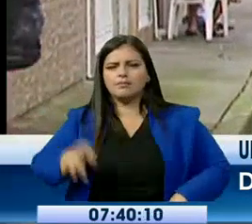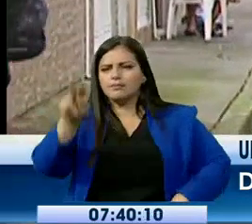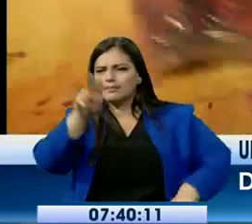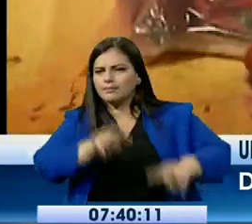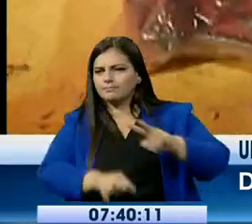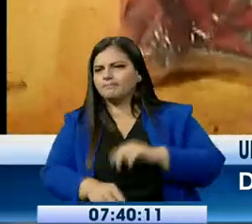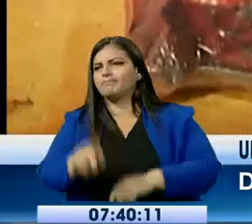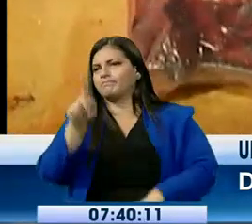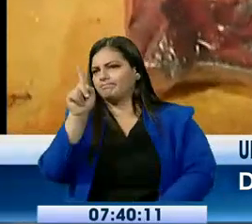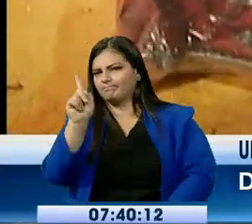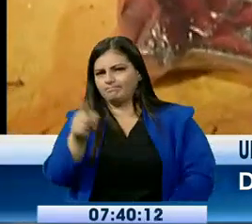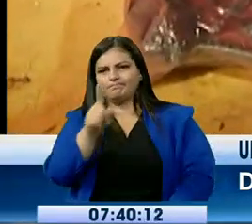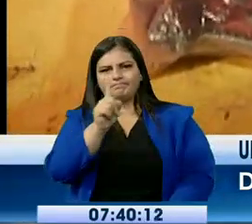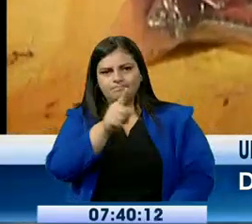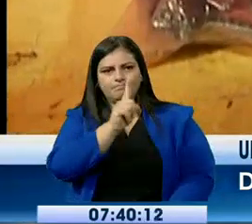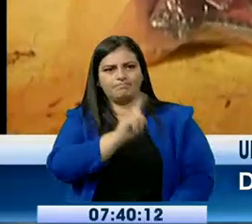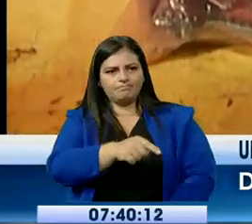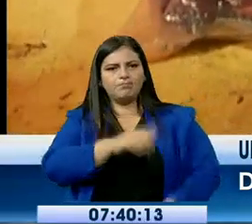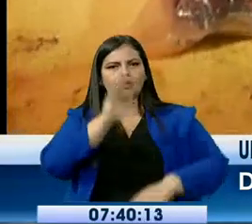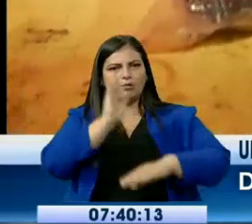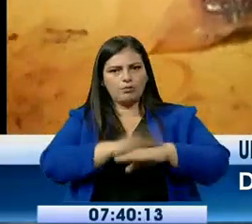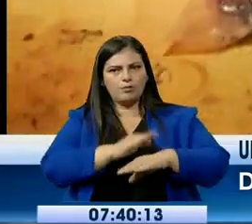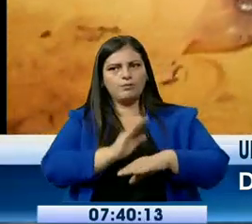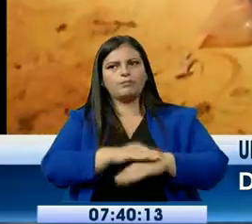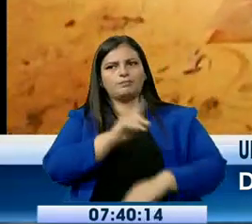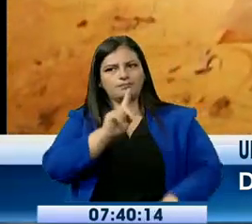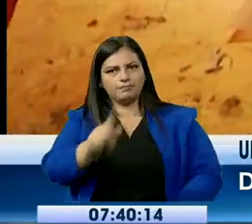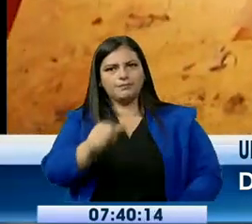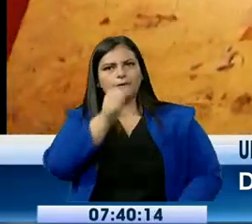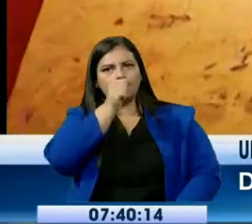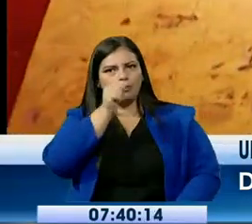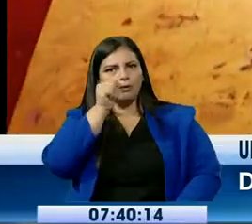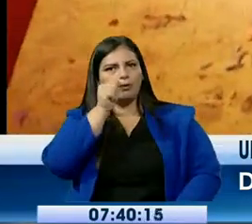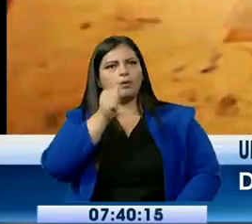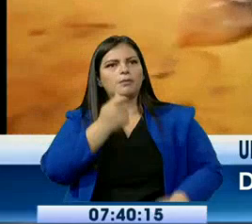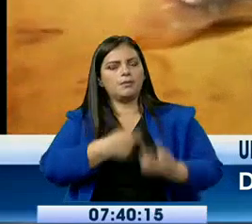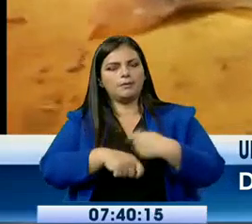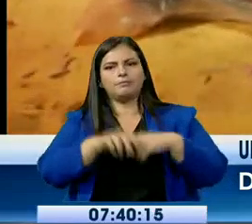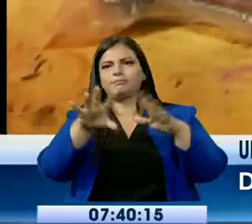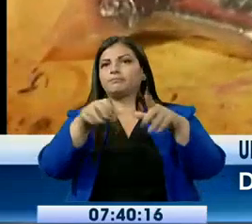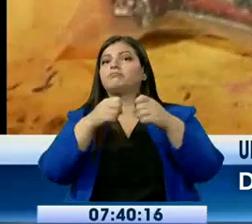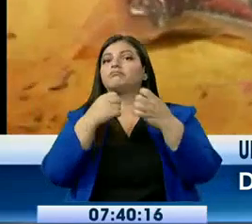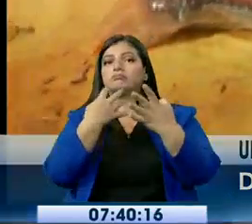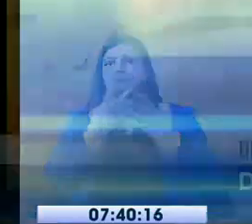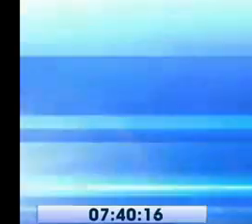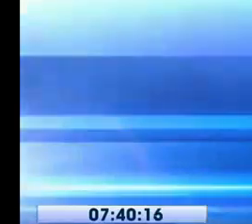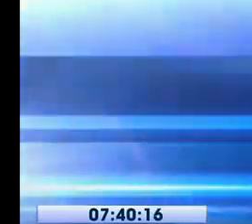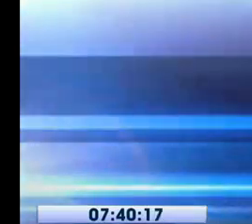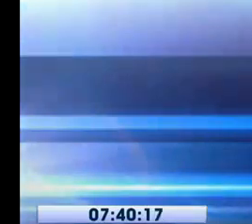contra estos supuestos microtraficantes, informó Charlie Pisa.